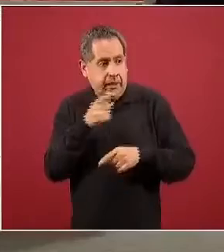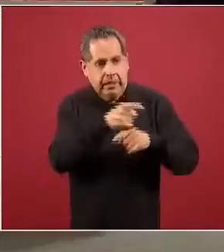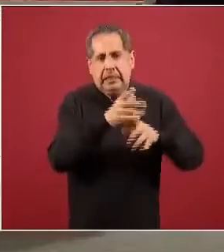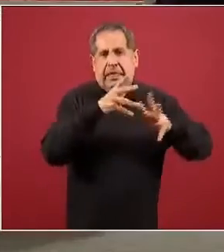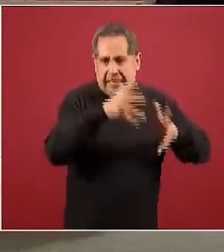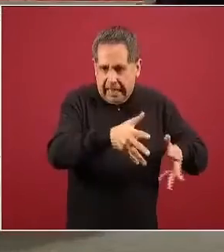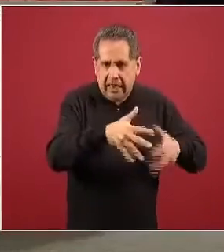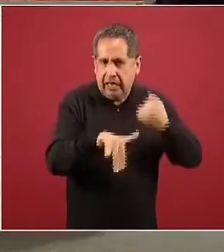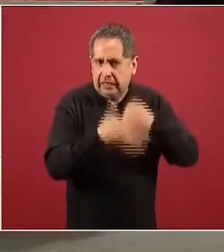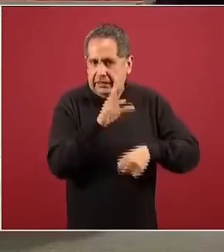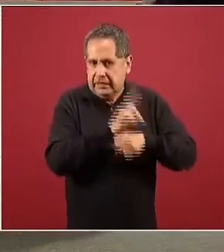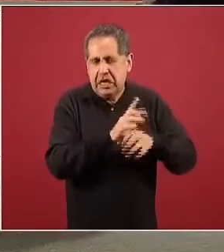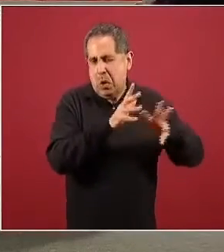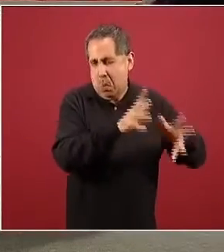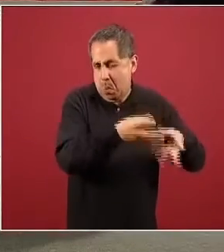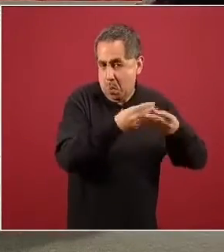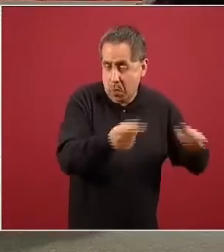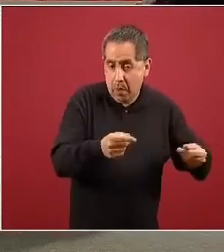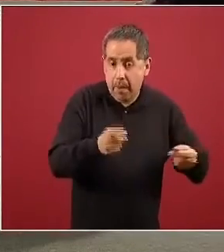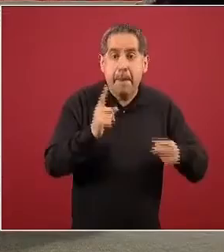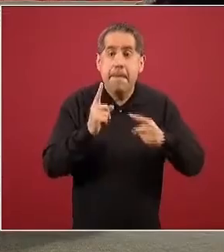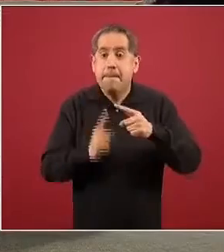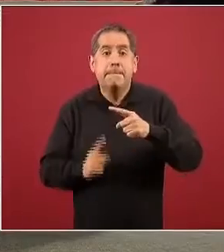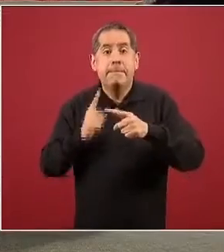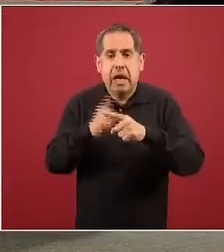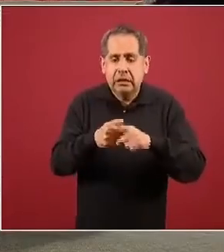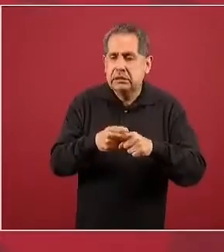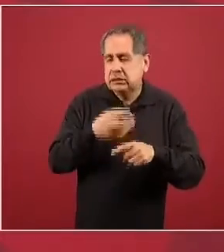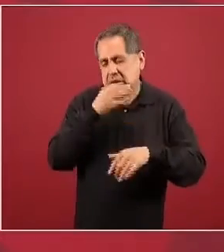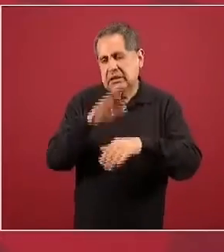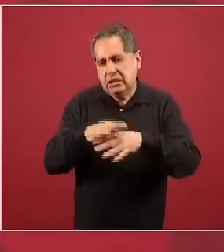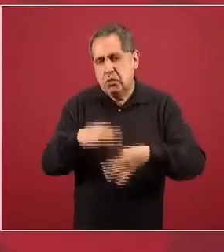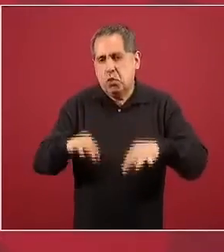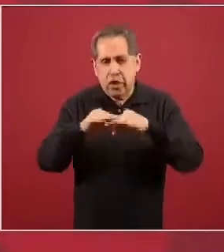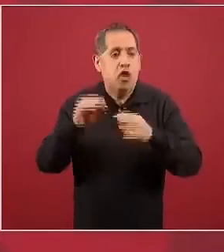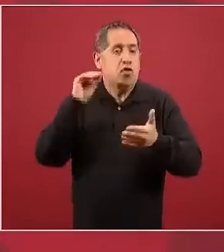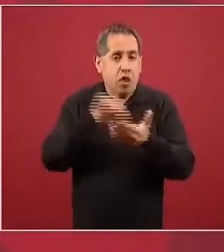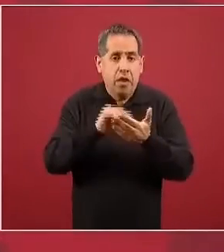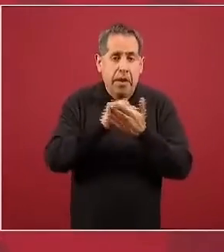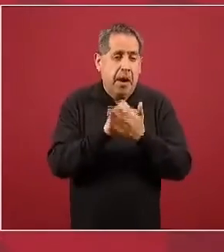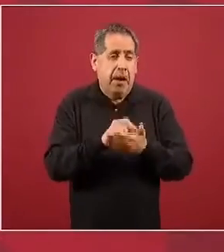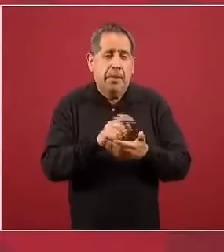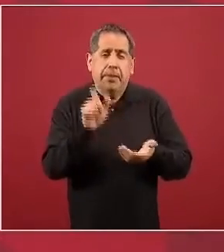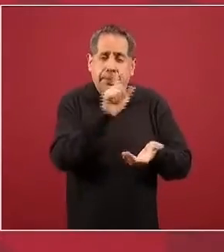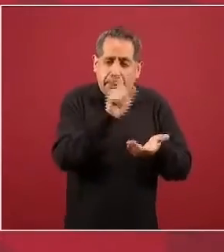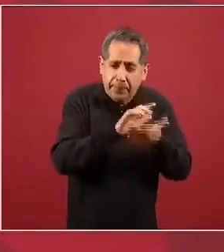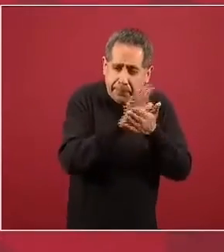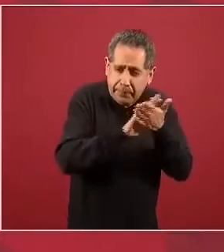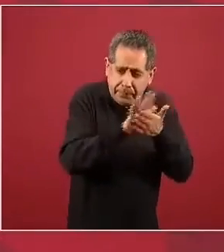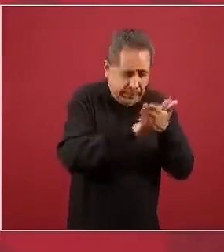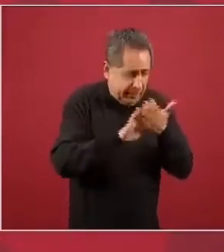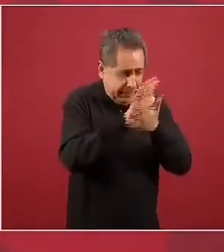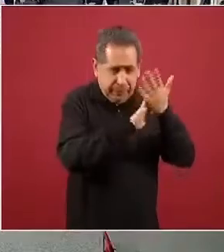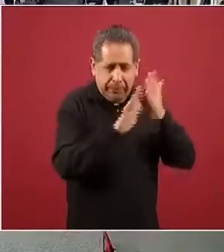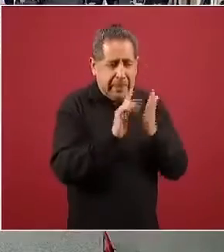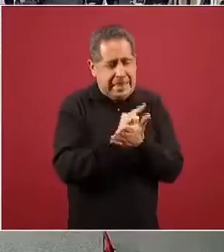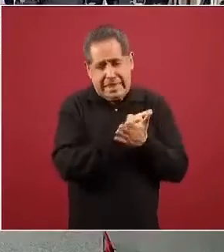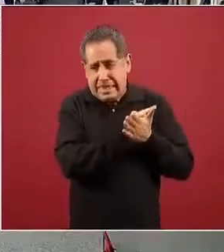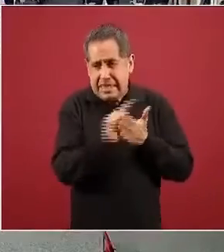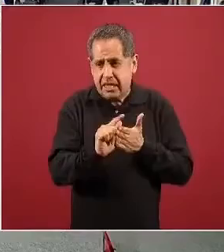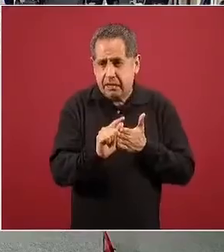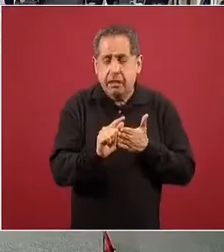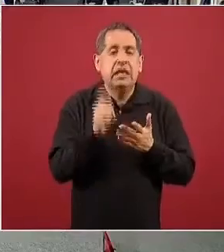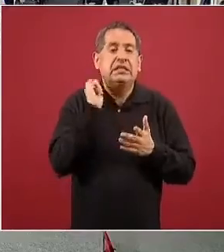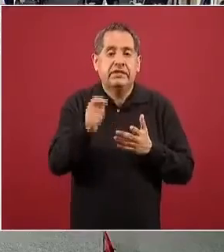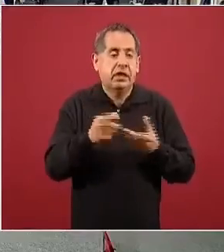ese tiempo que pasan en la bodega, es importante señalar que se sanitizan, de manera que cuando pasen por ellos van a